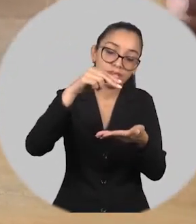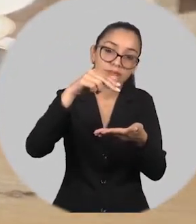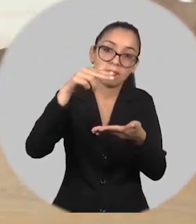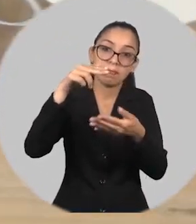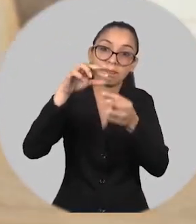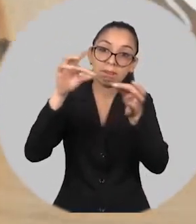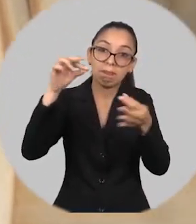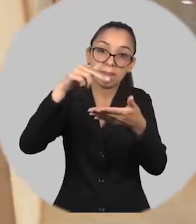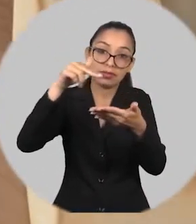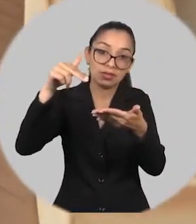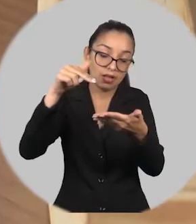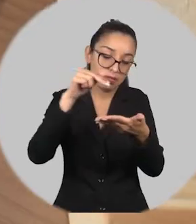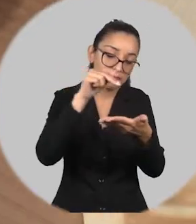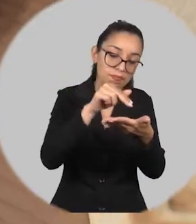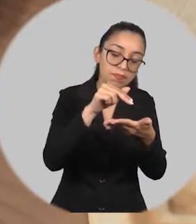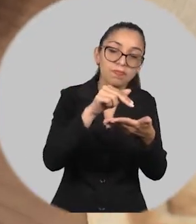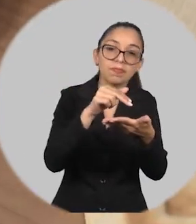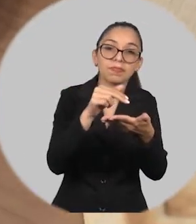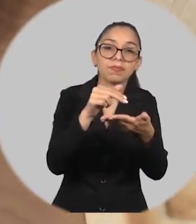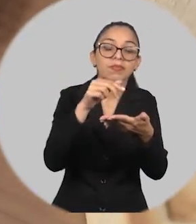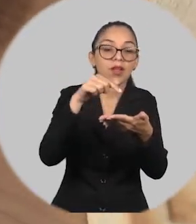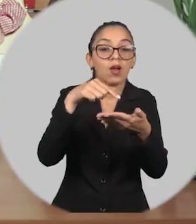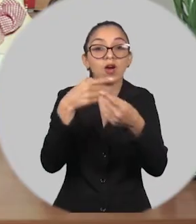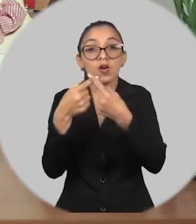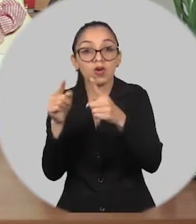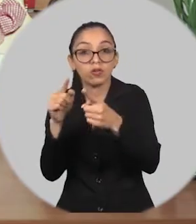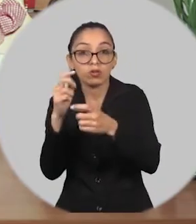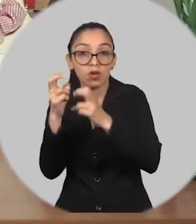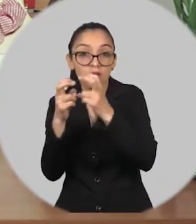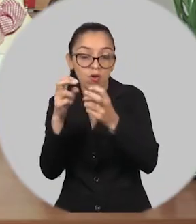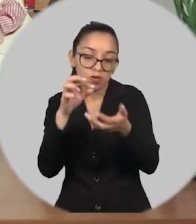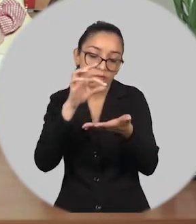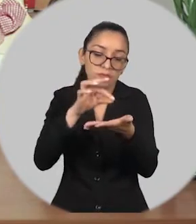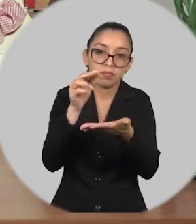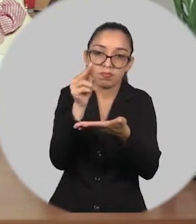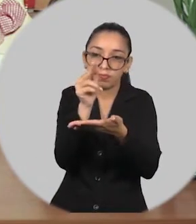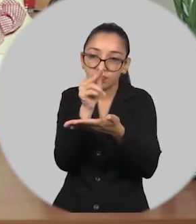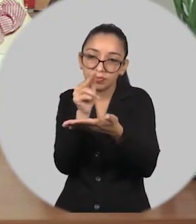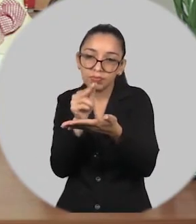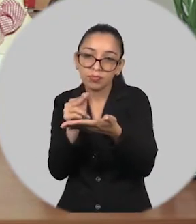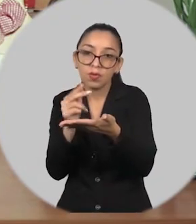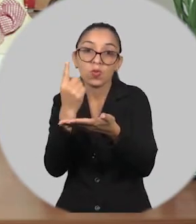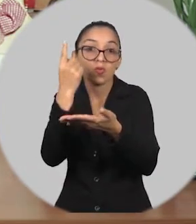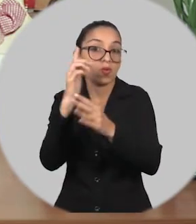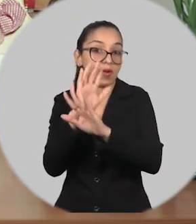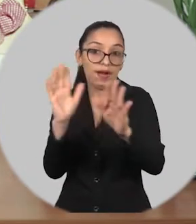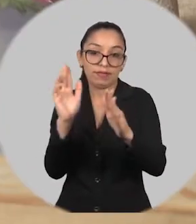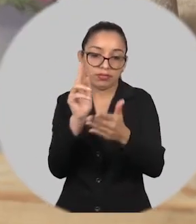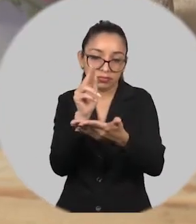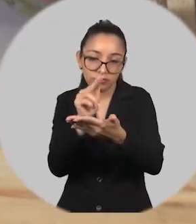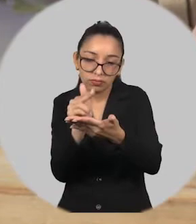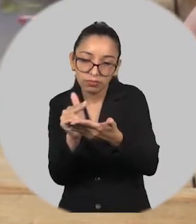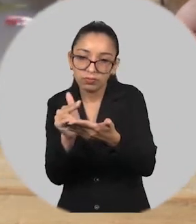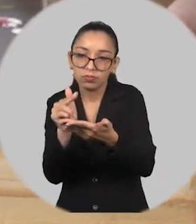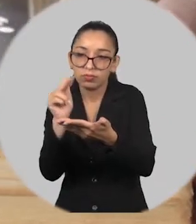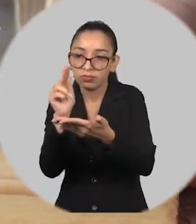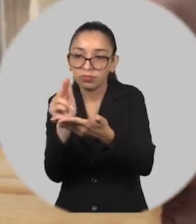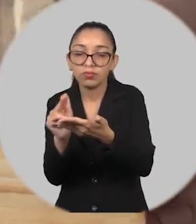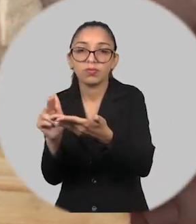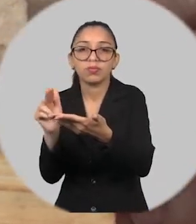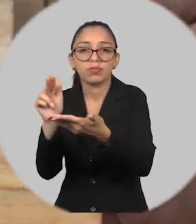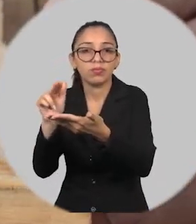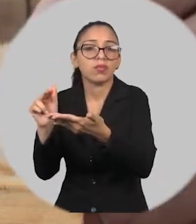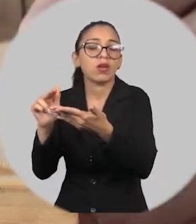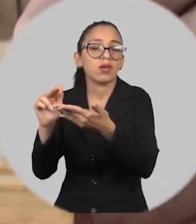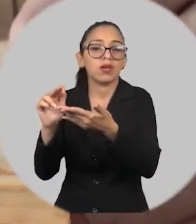puntita del color siena natural, voy haciendo el flotado a una cara. Y hago por todo